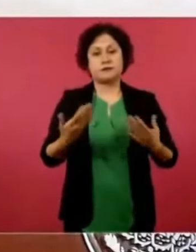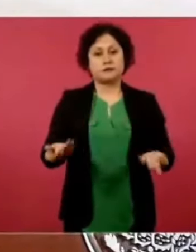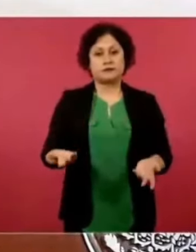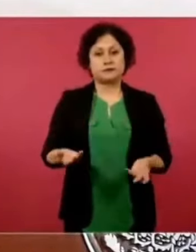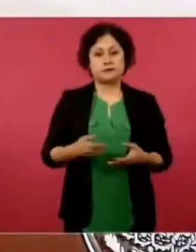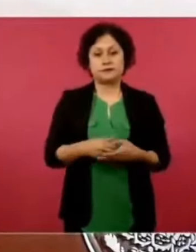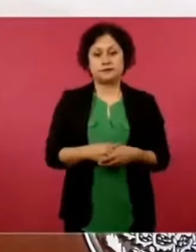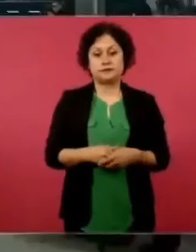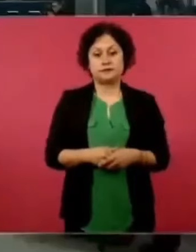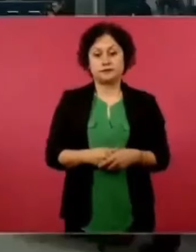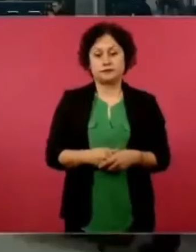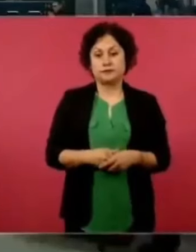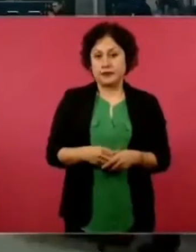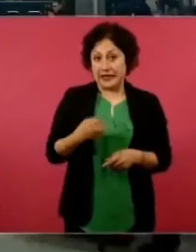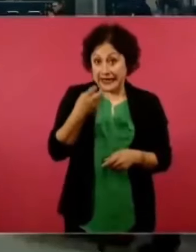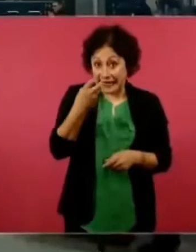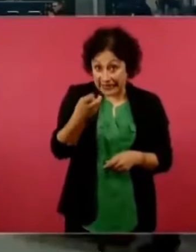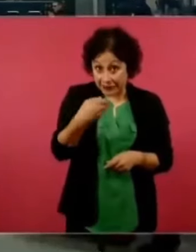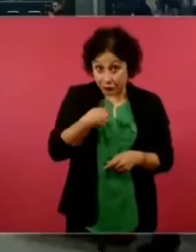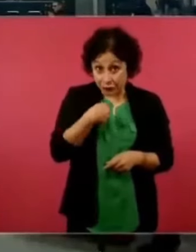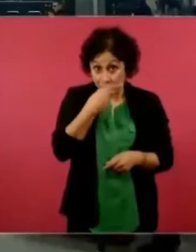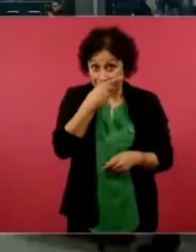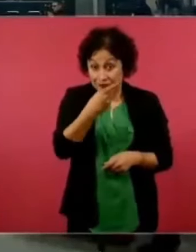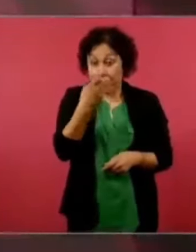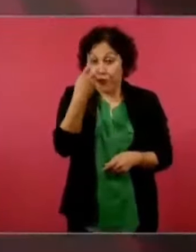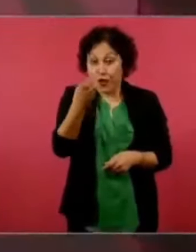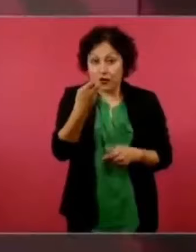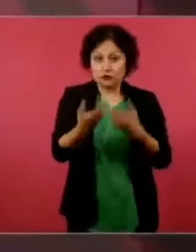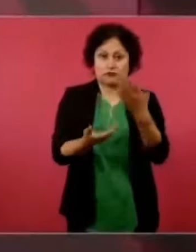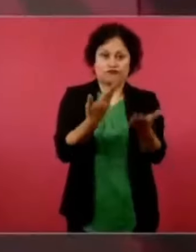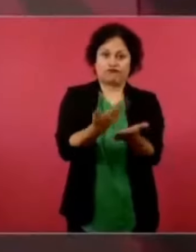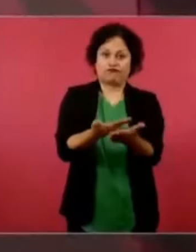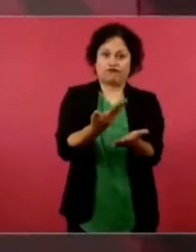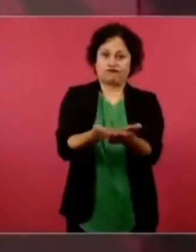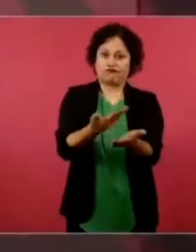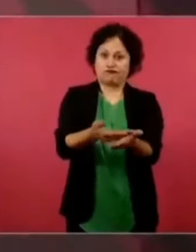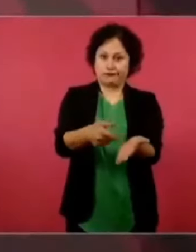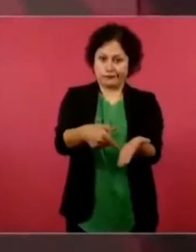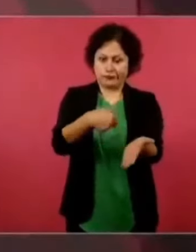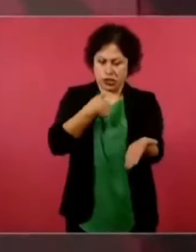esto hay pruebas si no no lo estaría